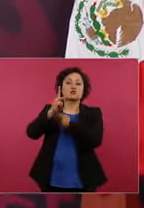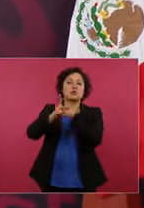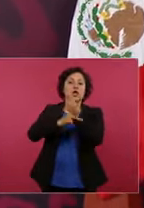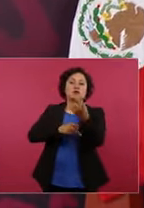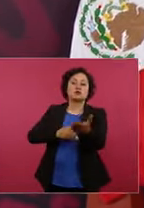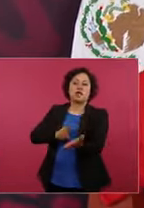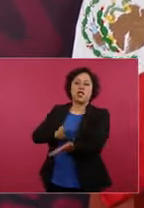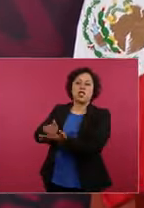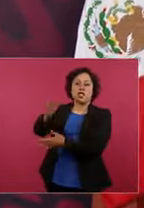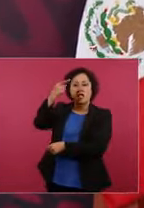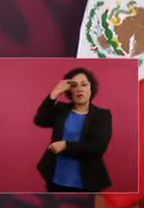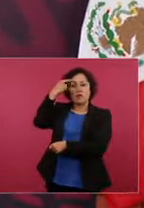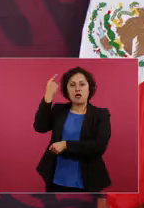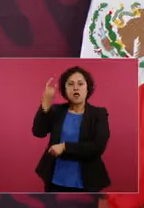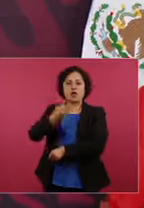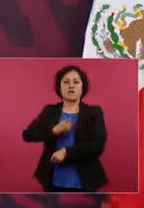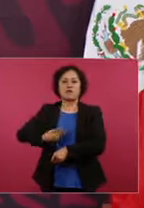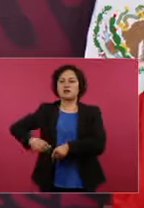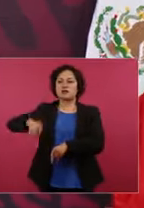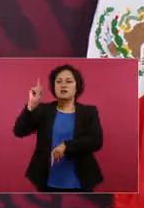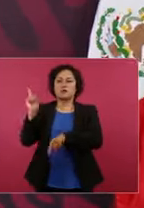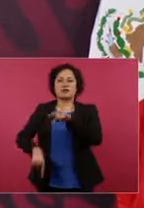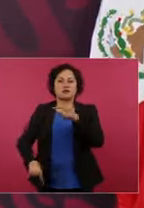y sí logran